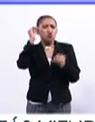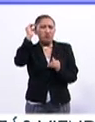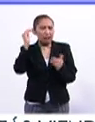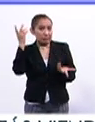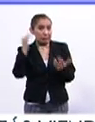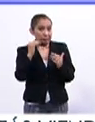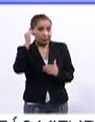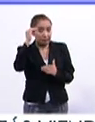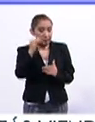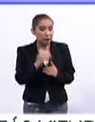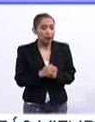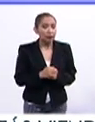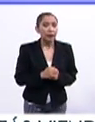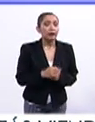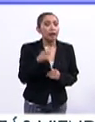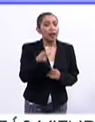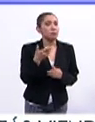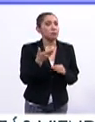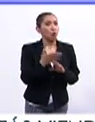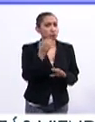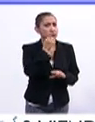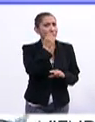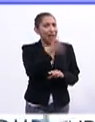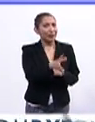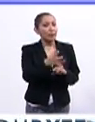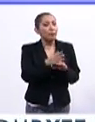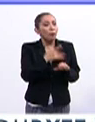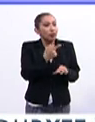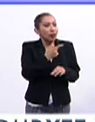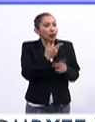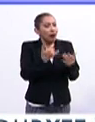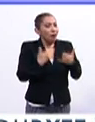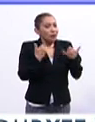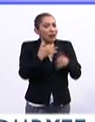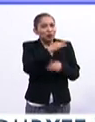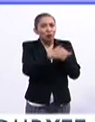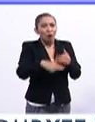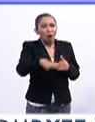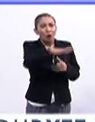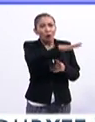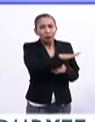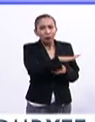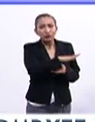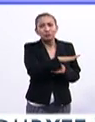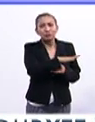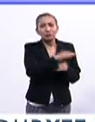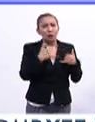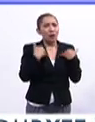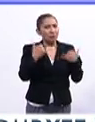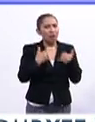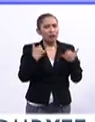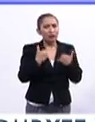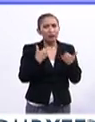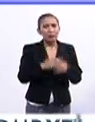alto y es muy padre porque somos somos jóvenes todos somos y también la